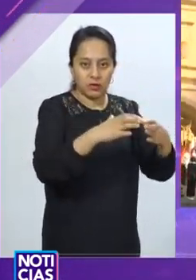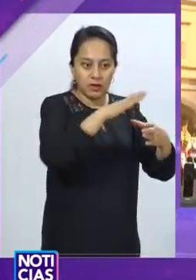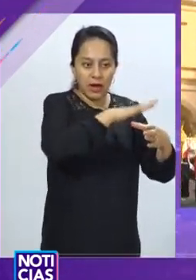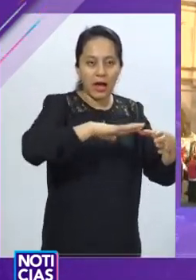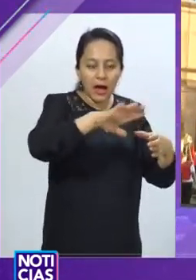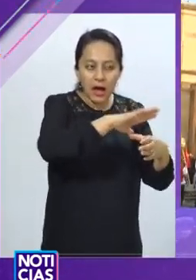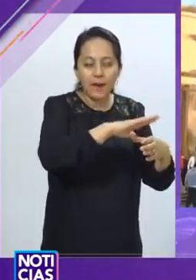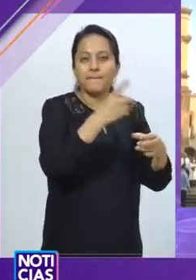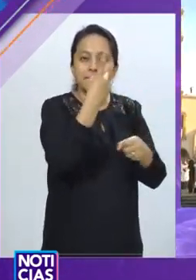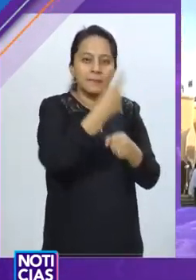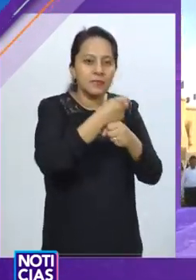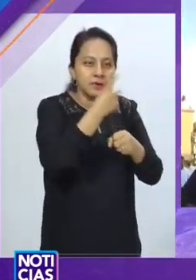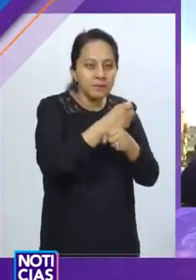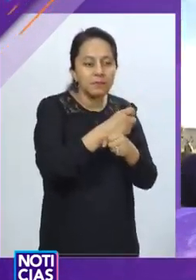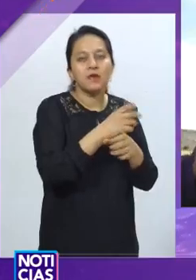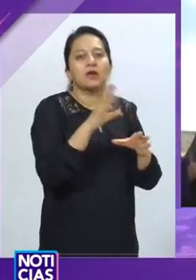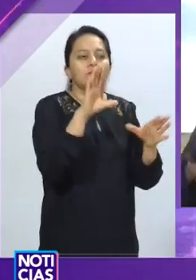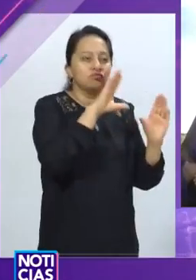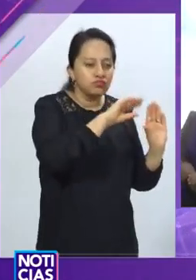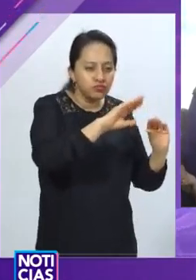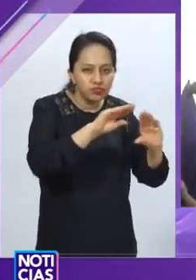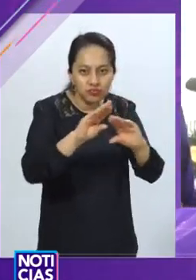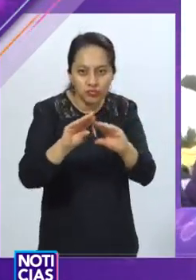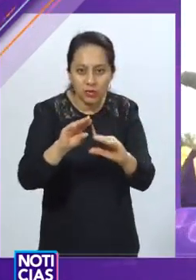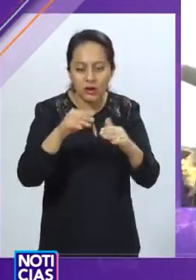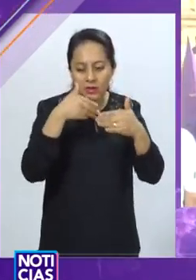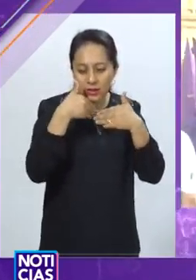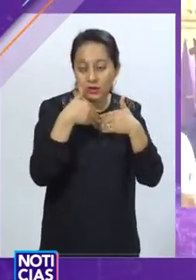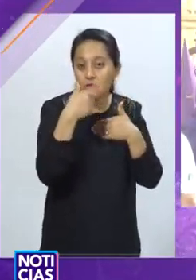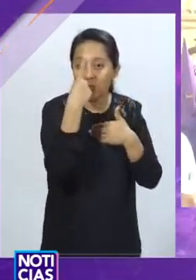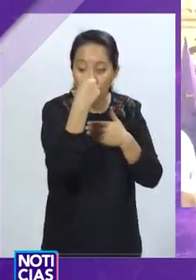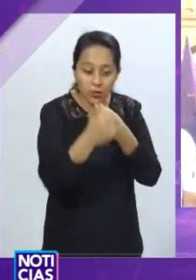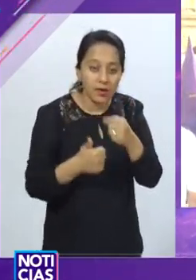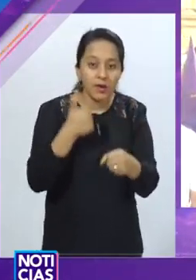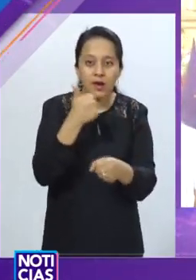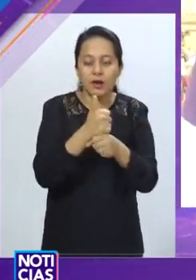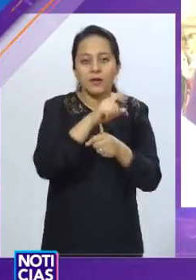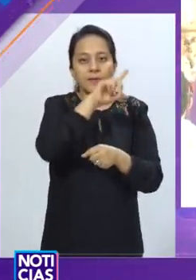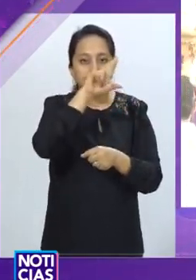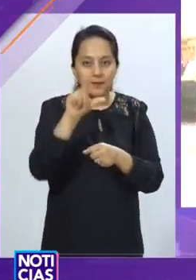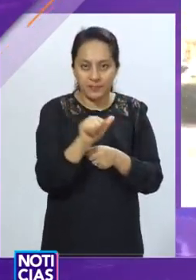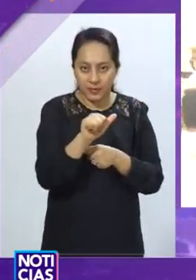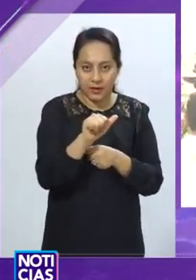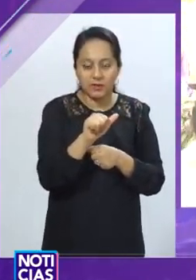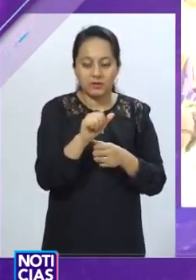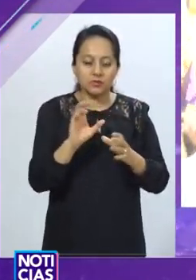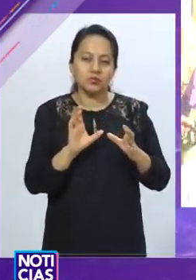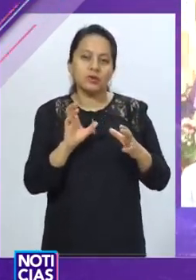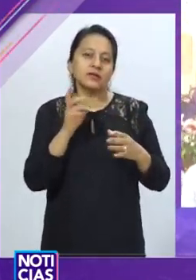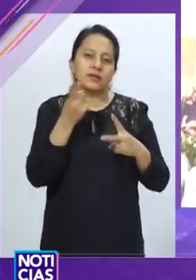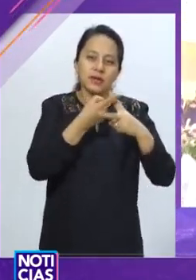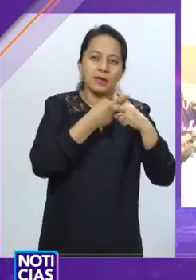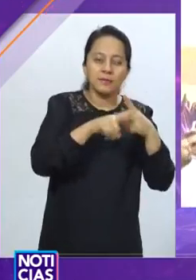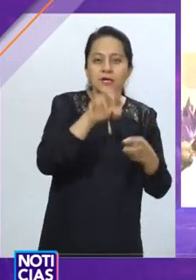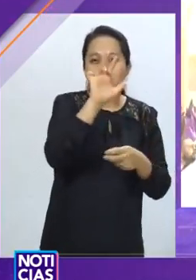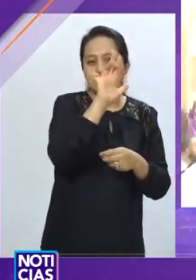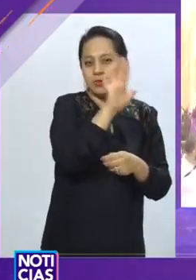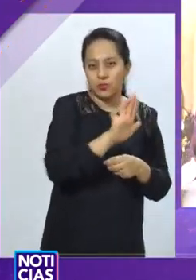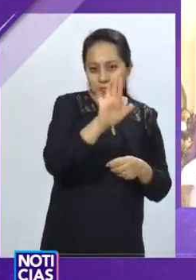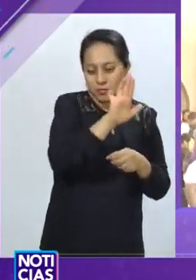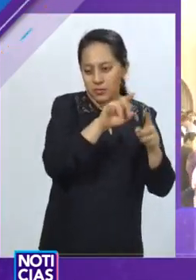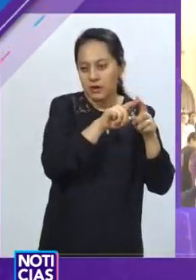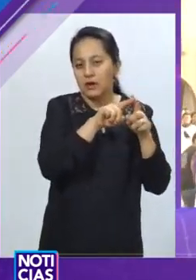cofradías. La mayor parte de los penitentes o integrantes de las hermandades tienen preparación espiritual que efectúan durante todo el